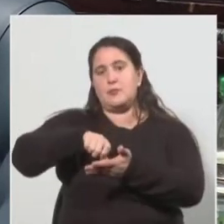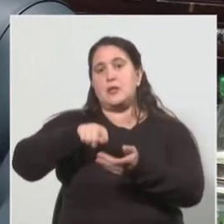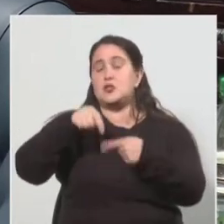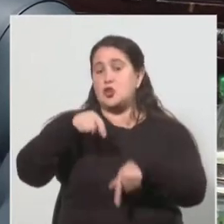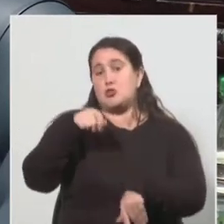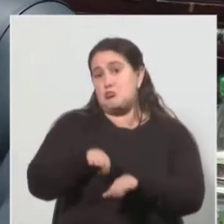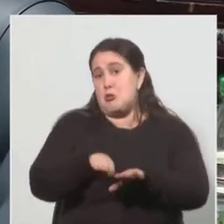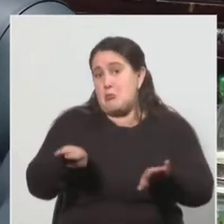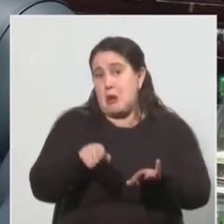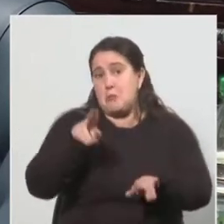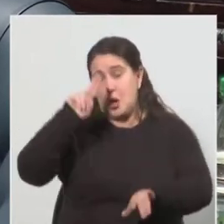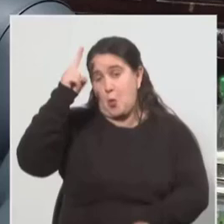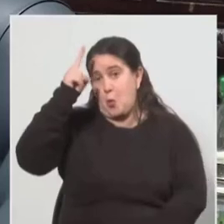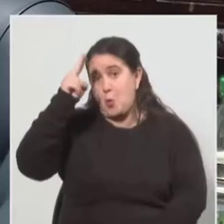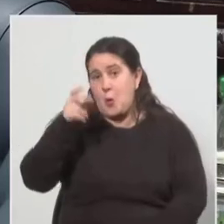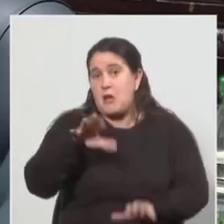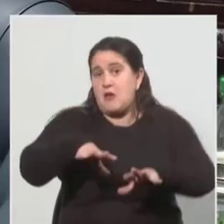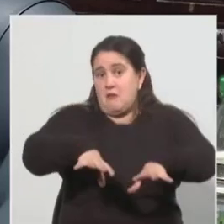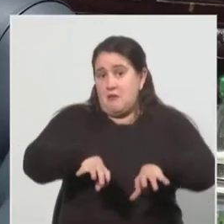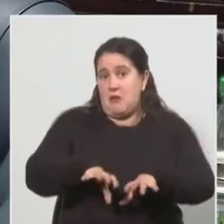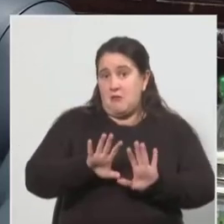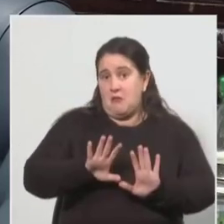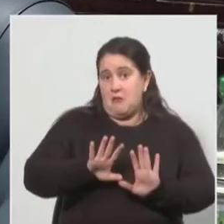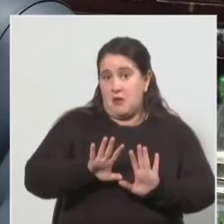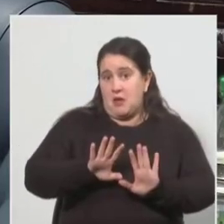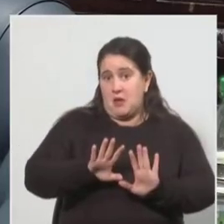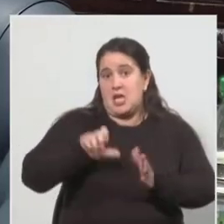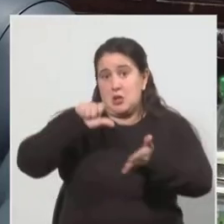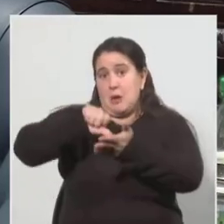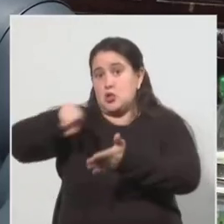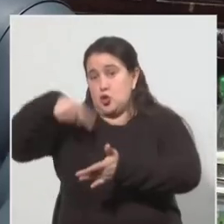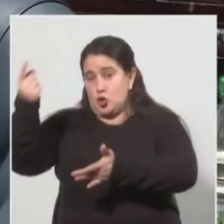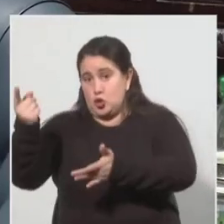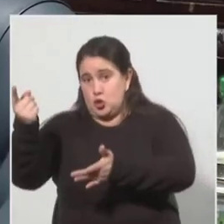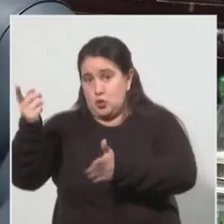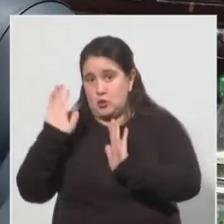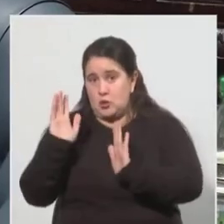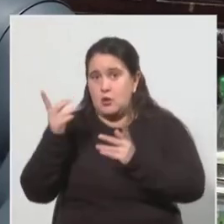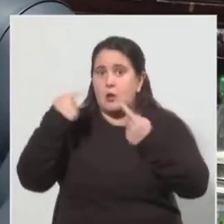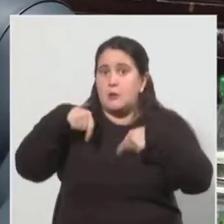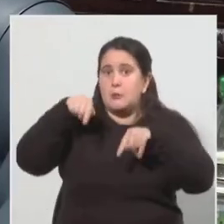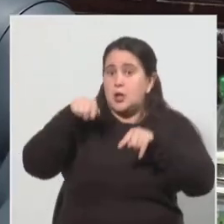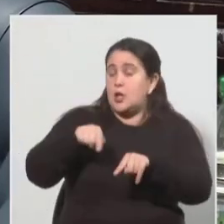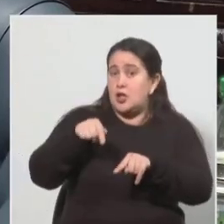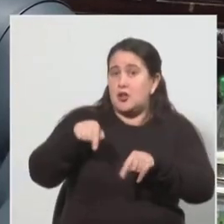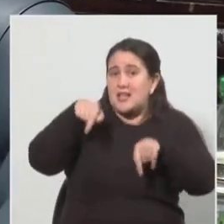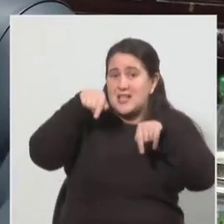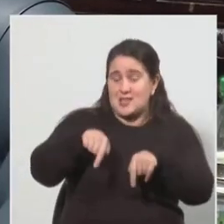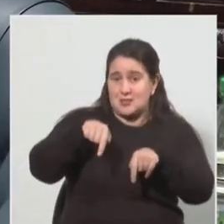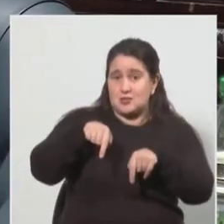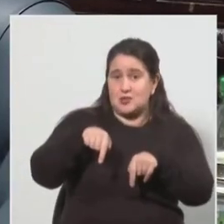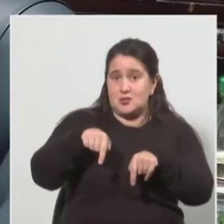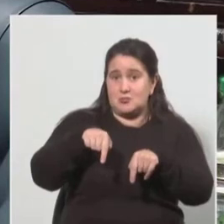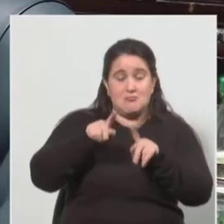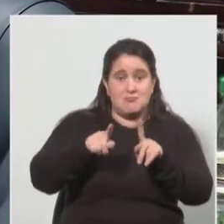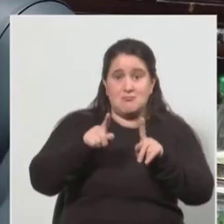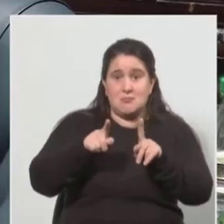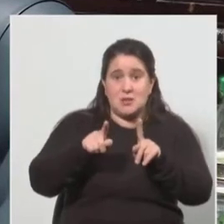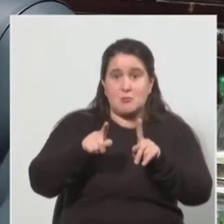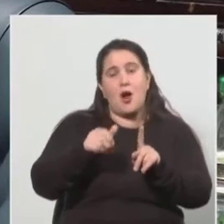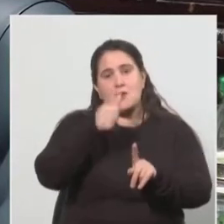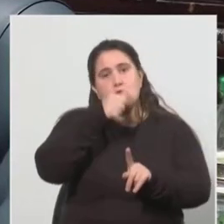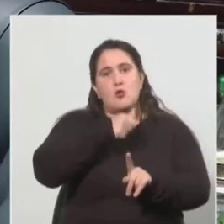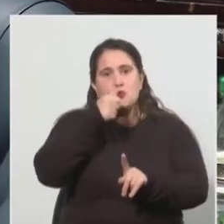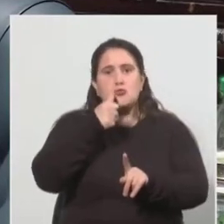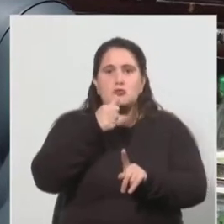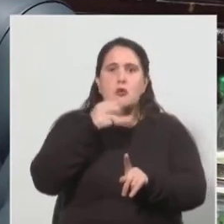que es normal para los uruguayos residentes en el exterior, pero no está pensado como